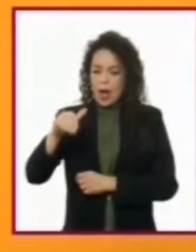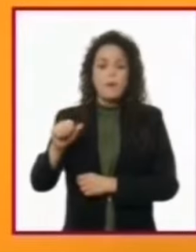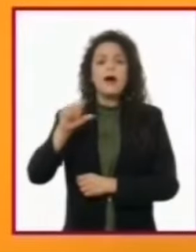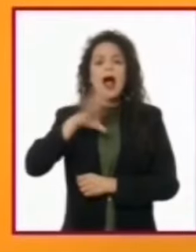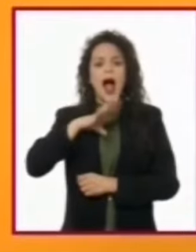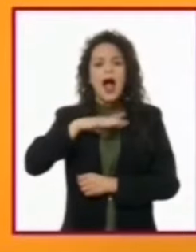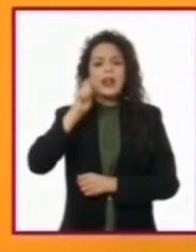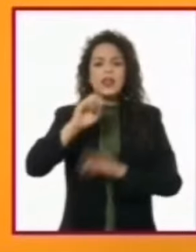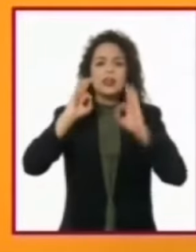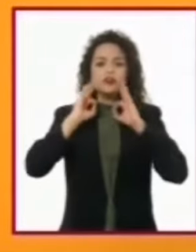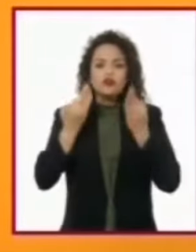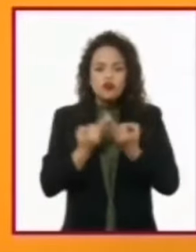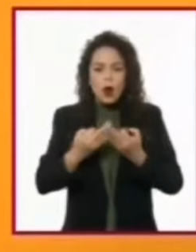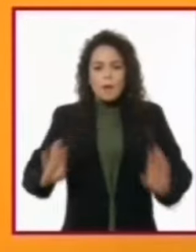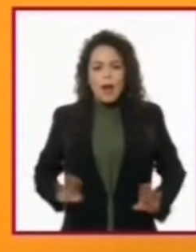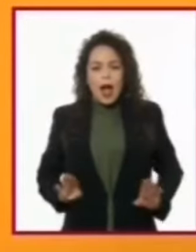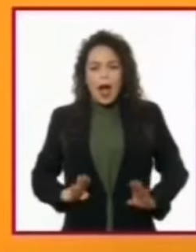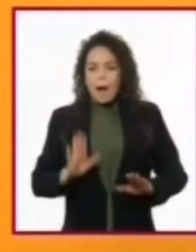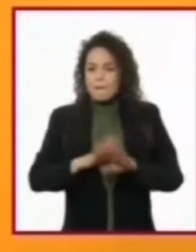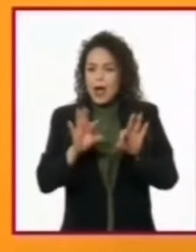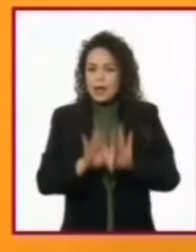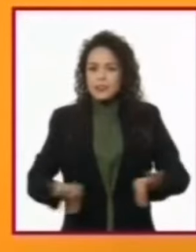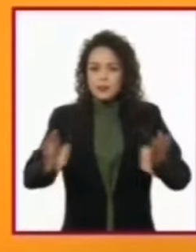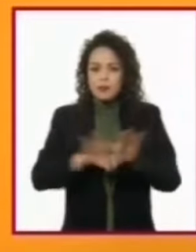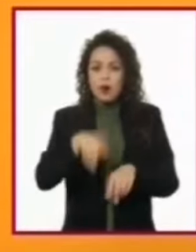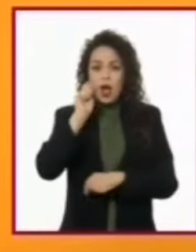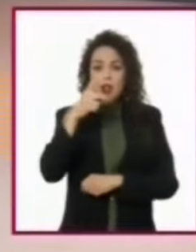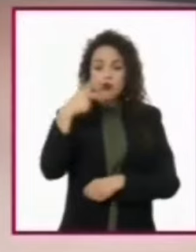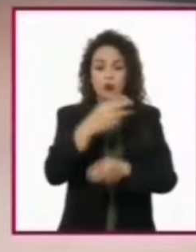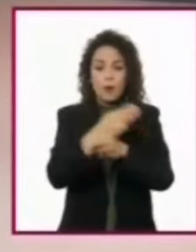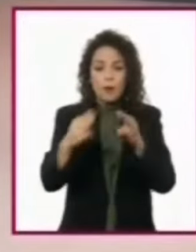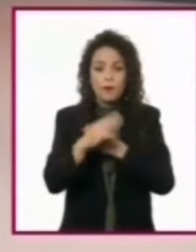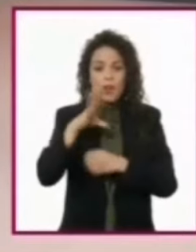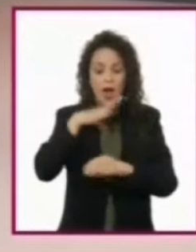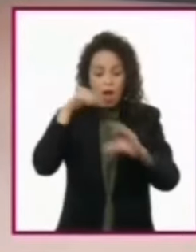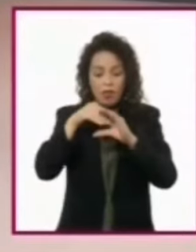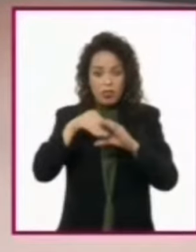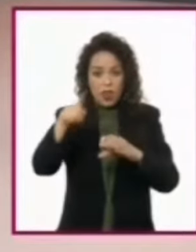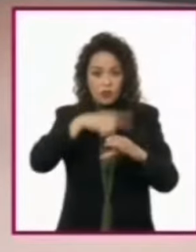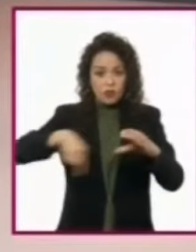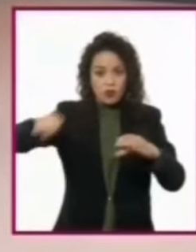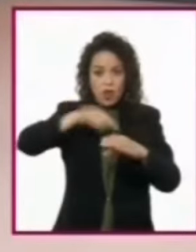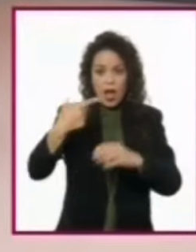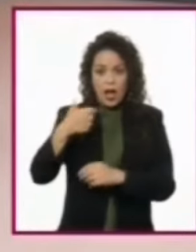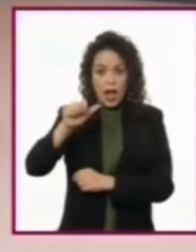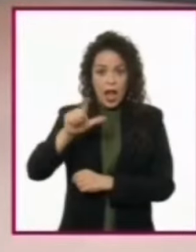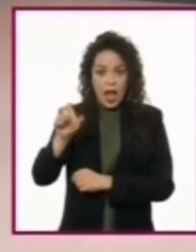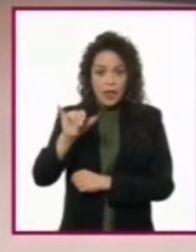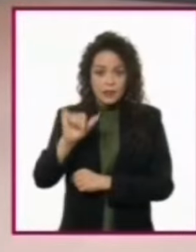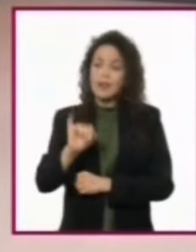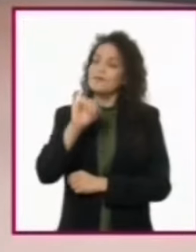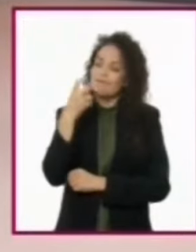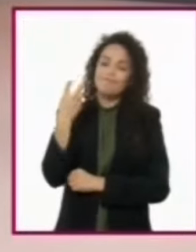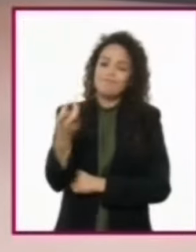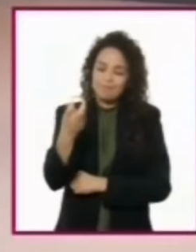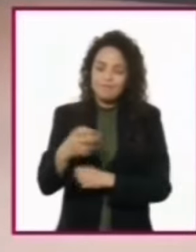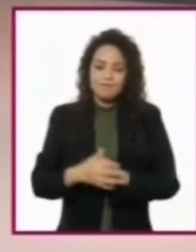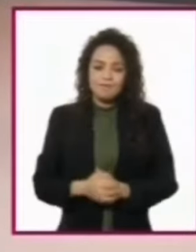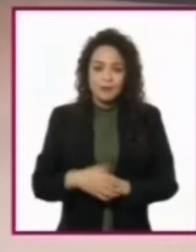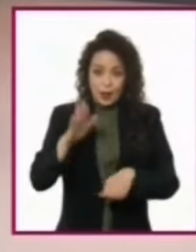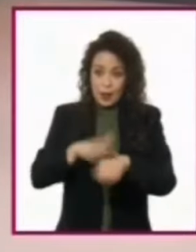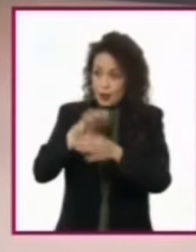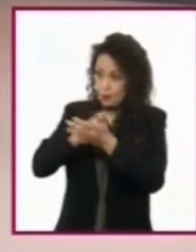galaxias, así como los materiales y elementos que las componen. Así es. La mayoría de las galaxias